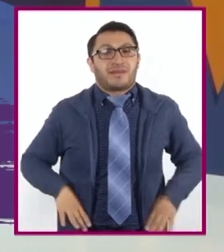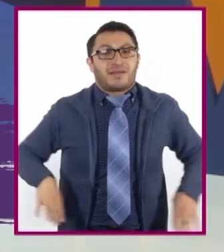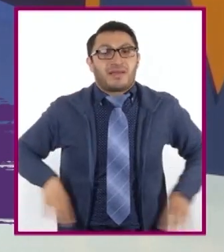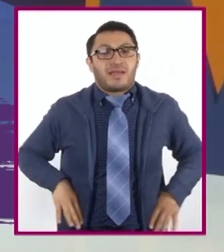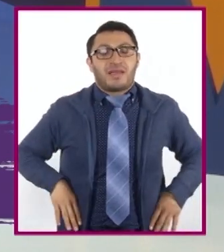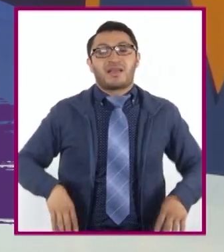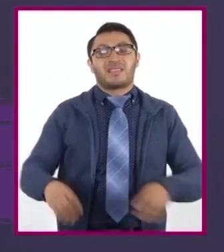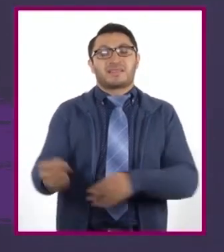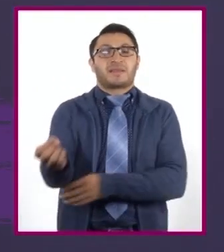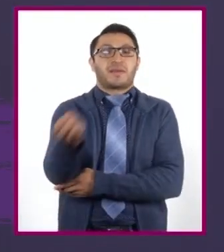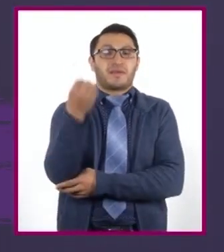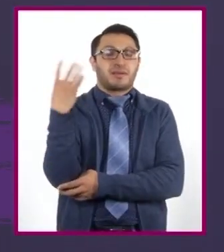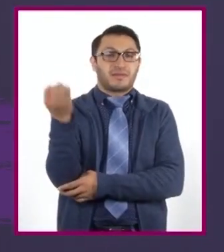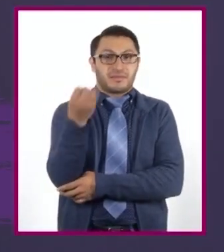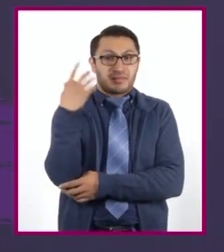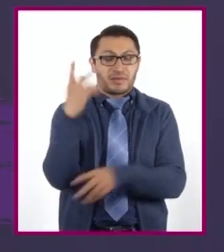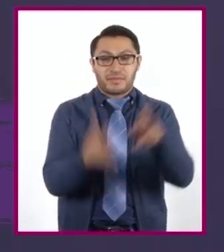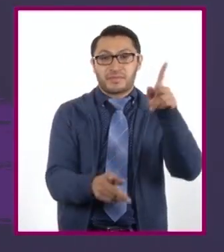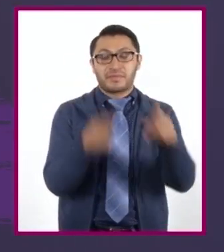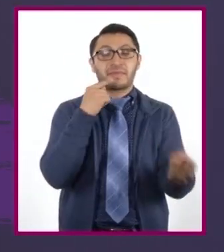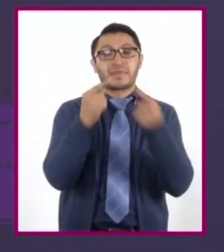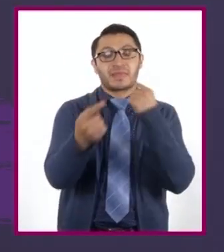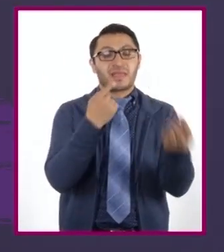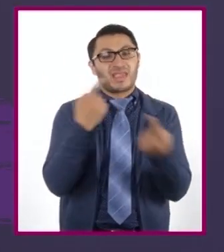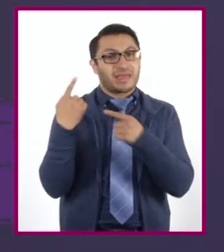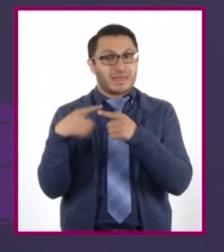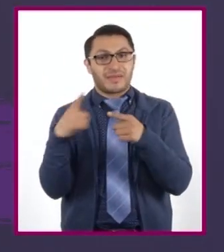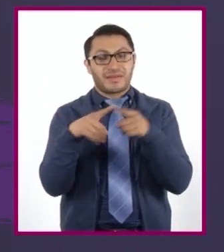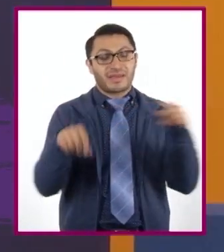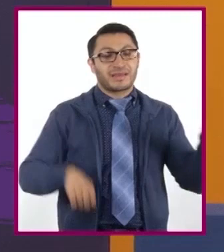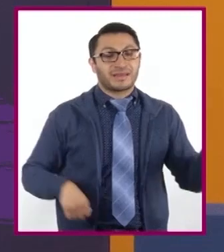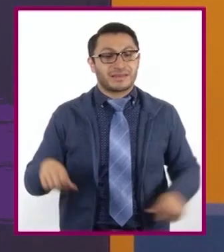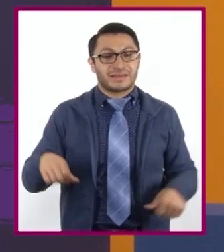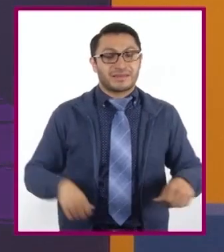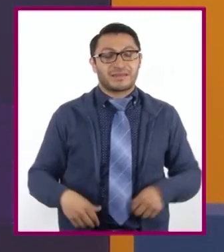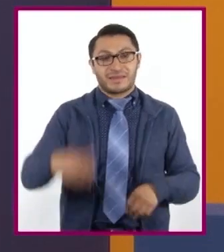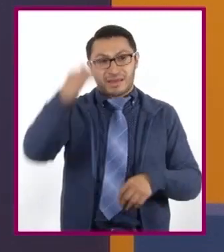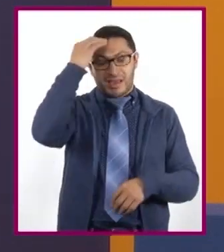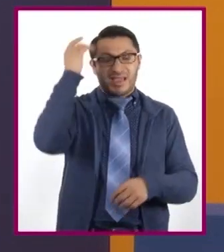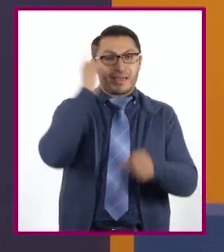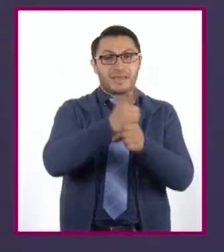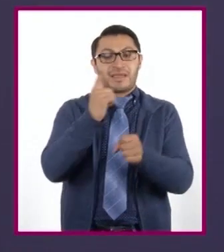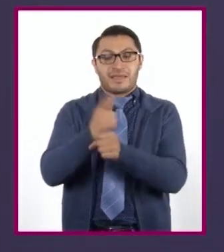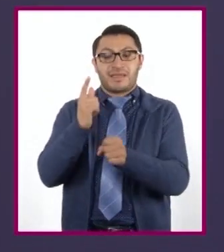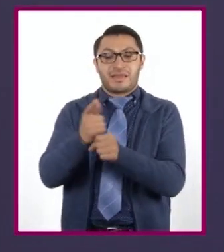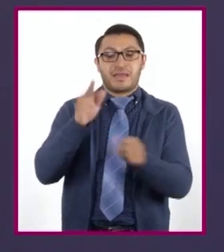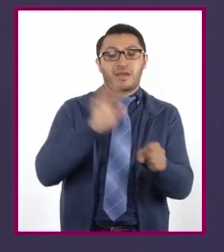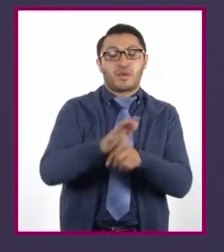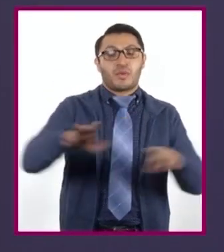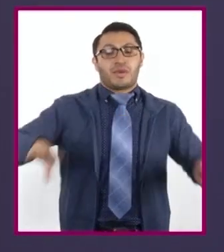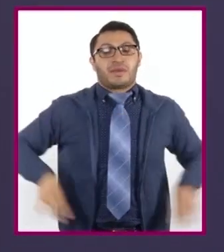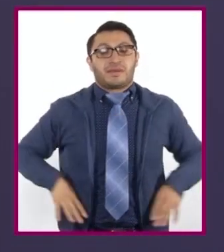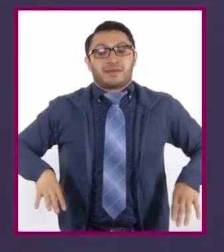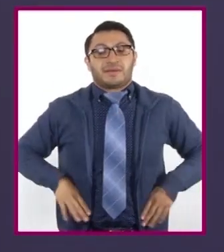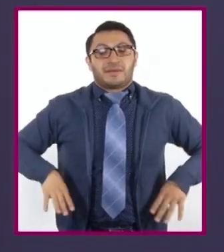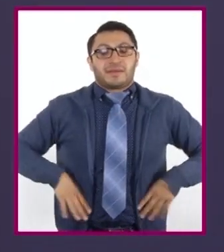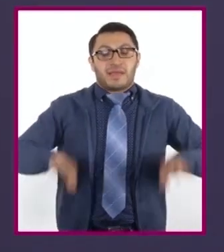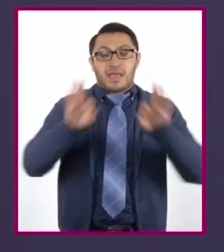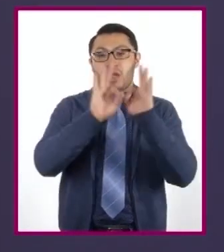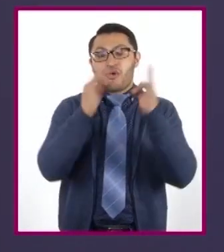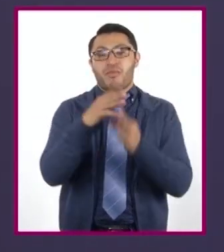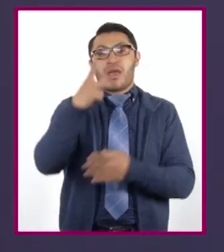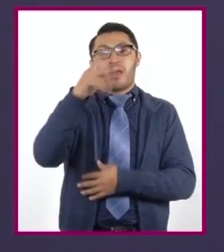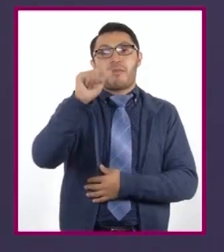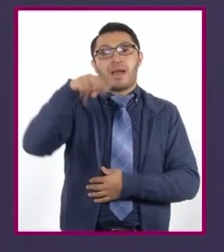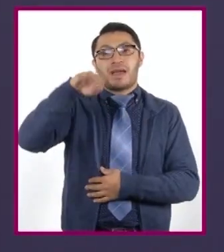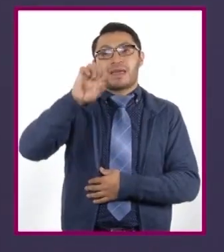un panel de discusión. Por medio de distintas actividades, conoceremos e identificaremos las características de la técnica de panel